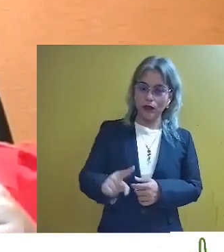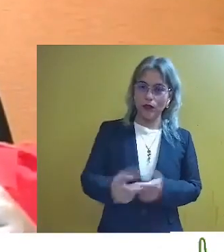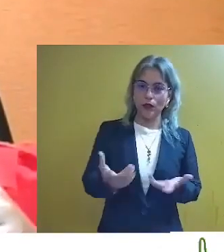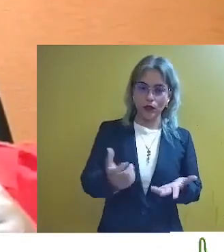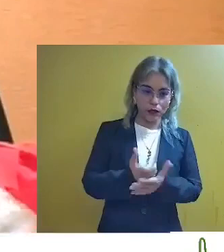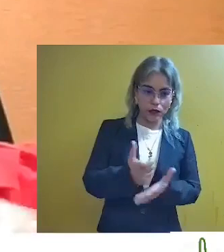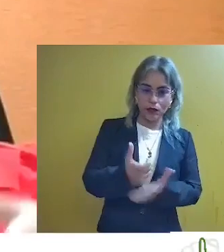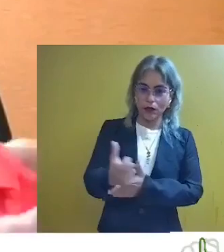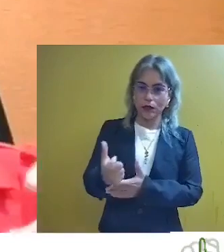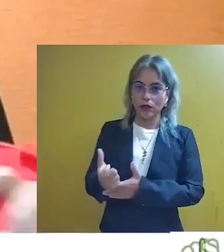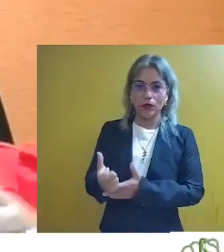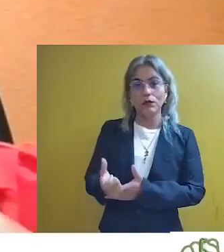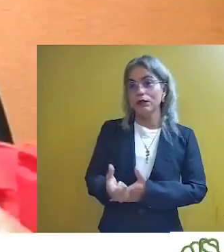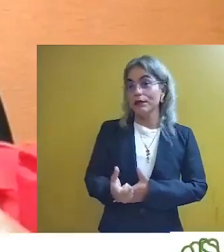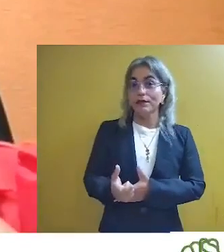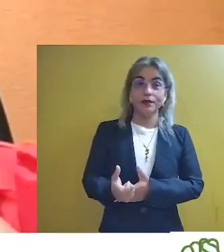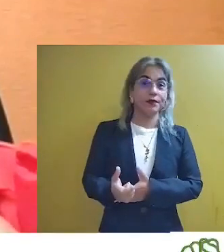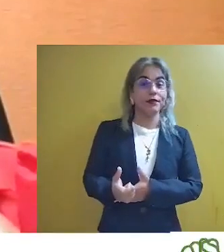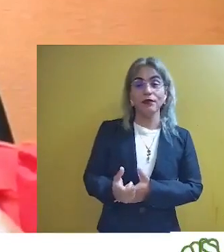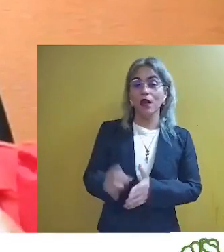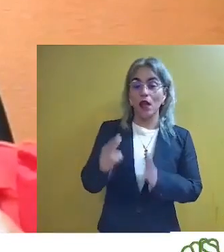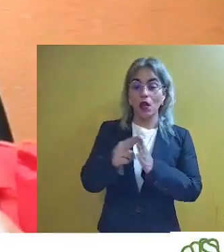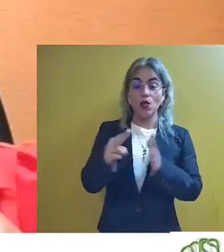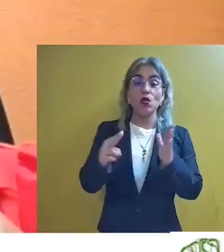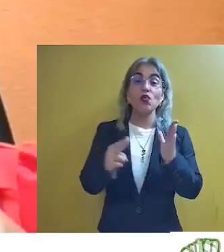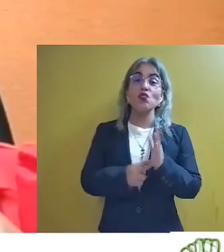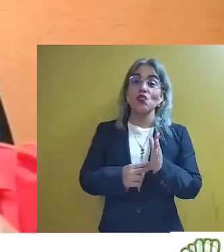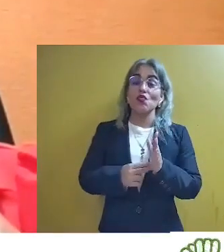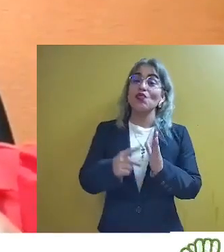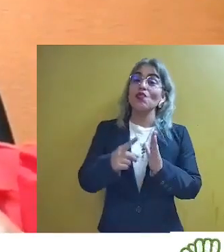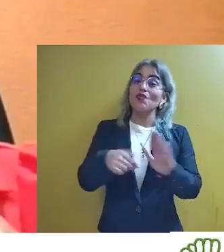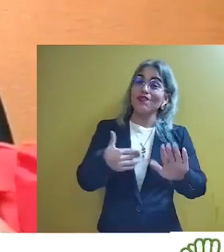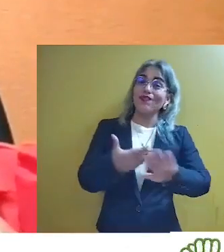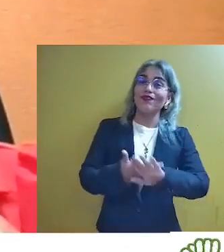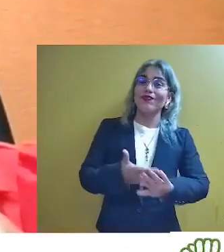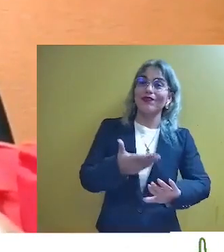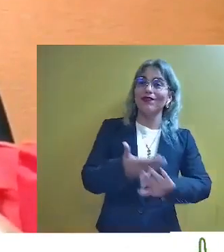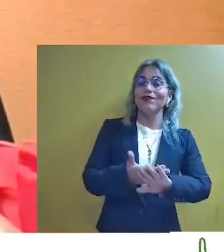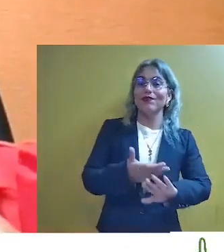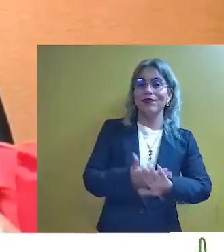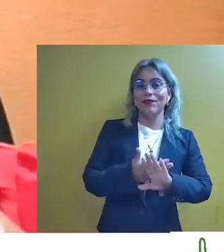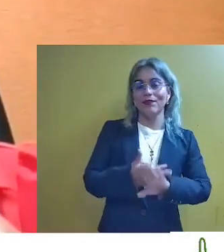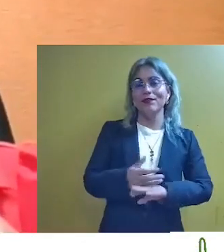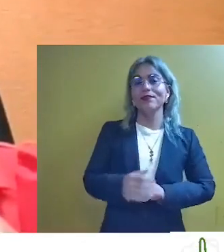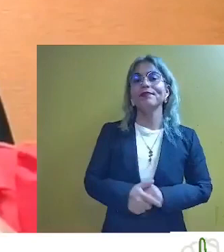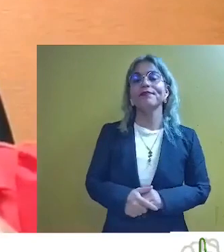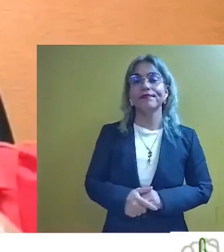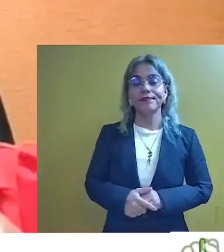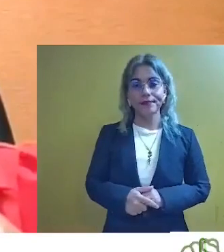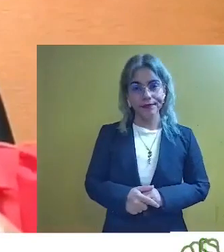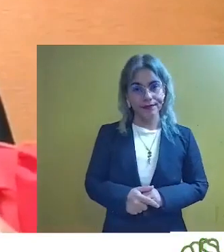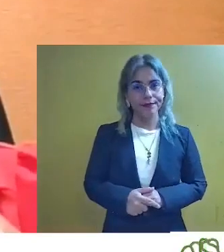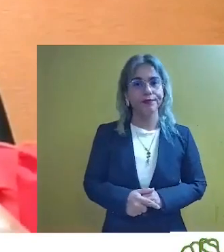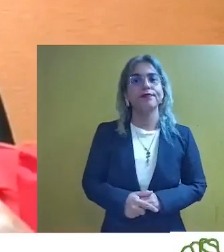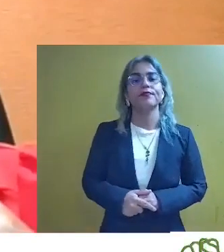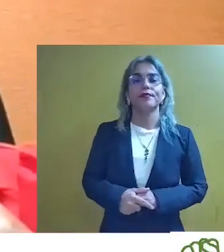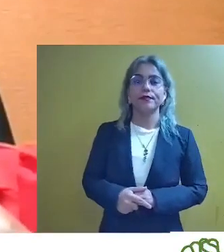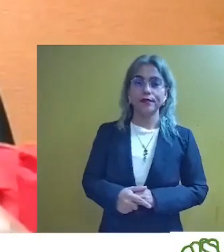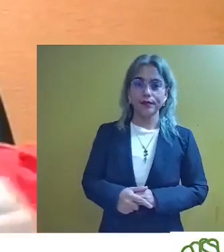incorrecto y quebranta normas de fiscalización. También establece